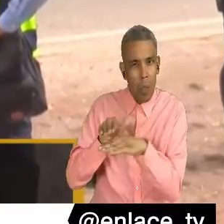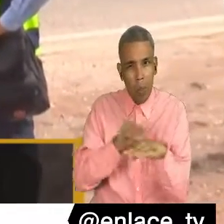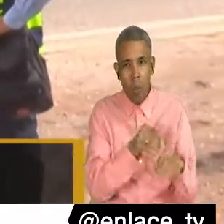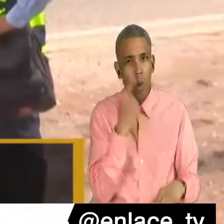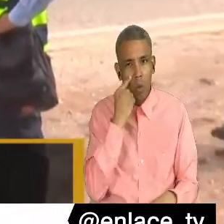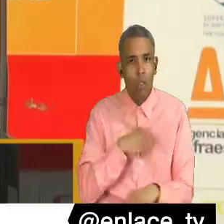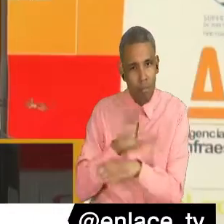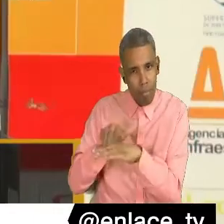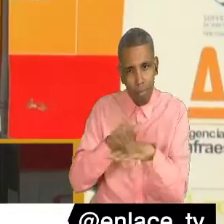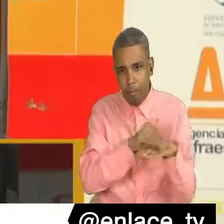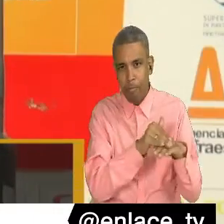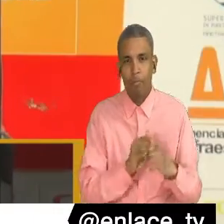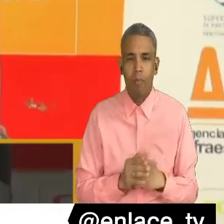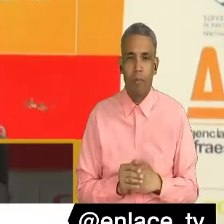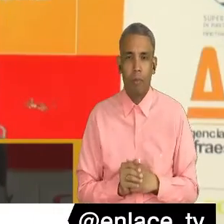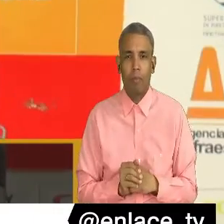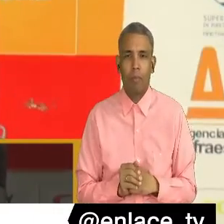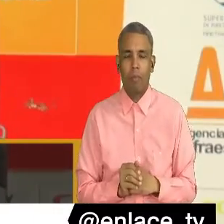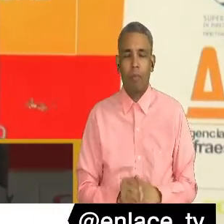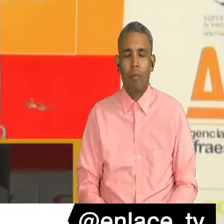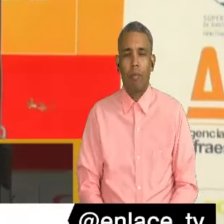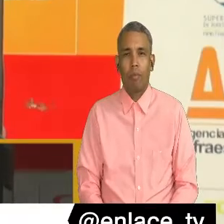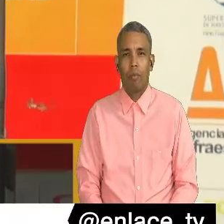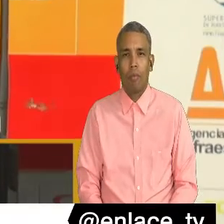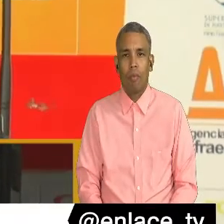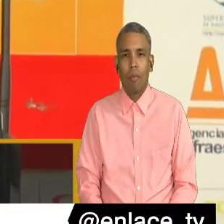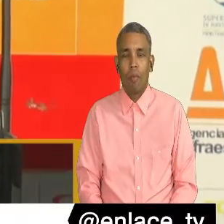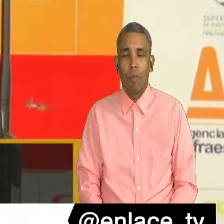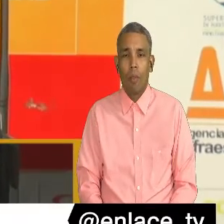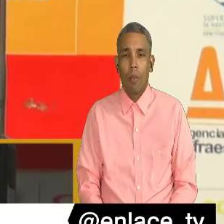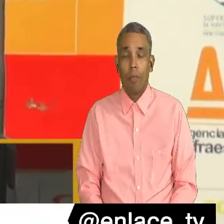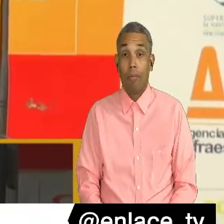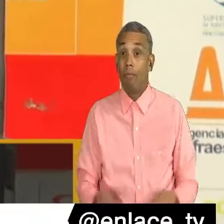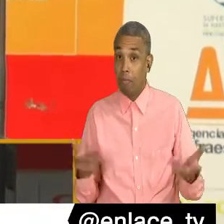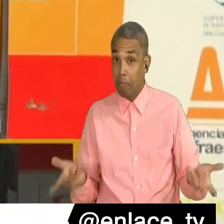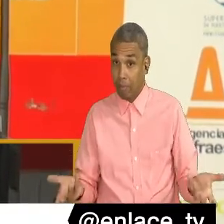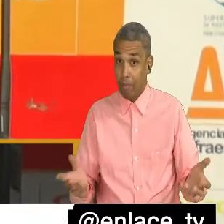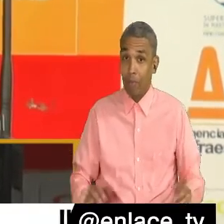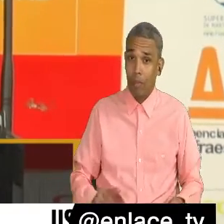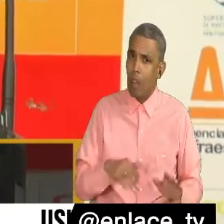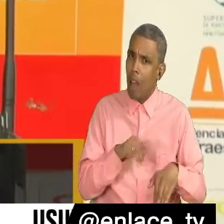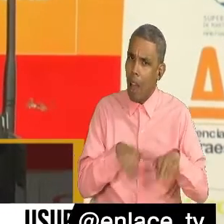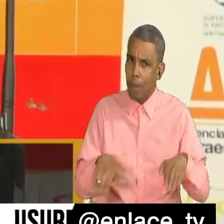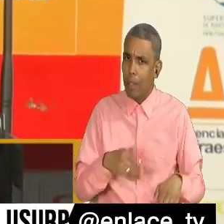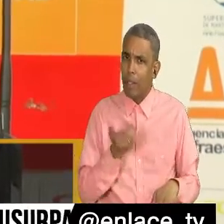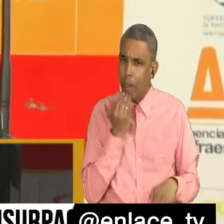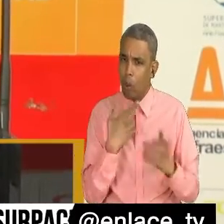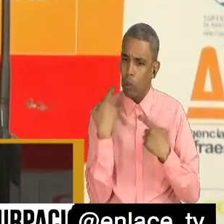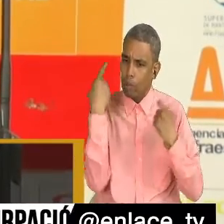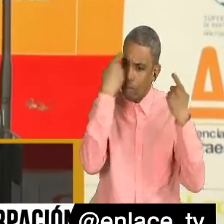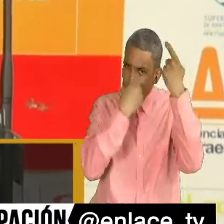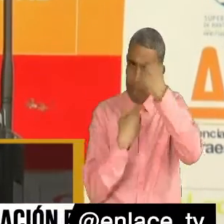conductores. La seguridad vial es tener en cuenta que nuestras acciones en la vía pueden